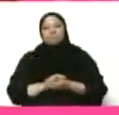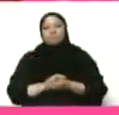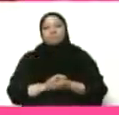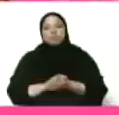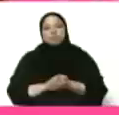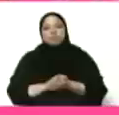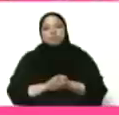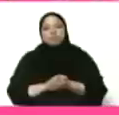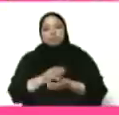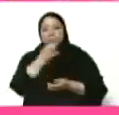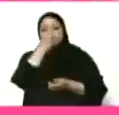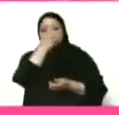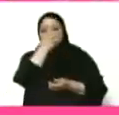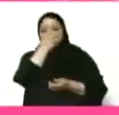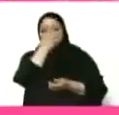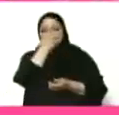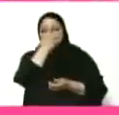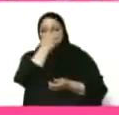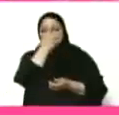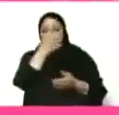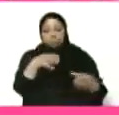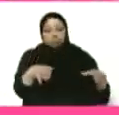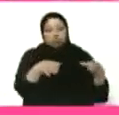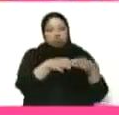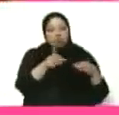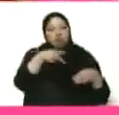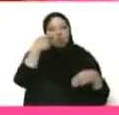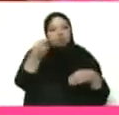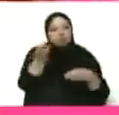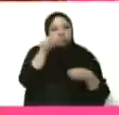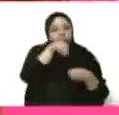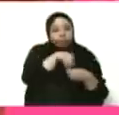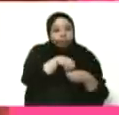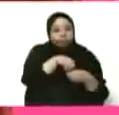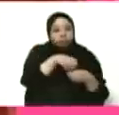con el caudillismo, con los egos